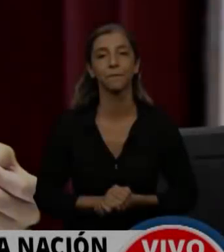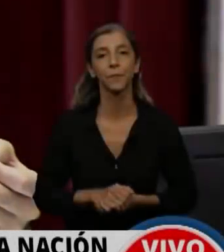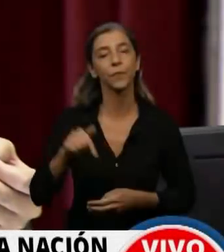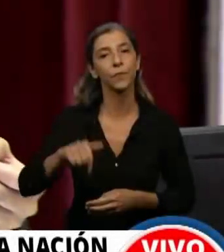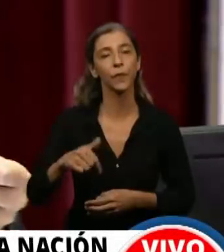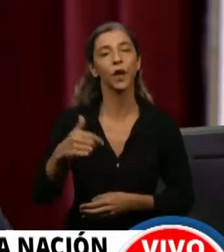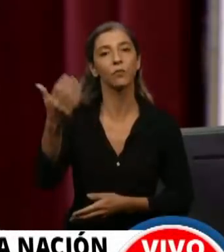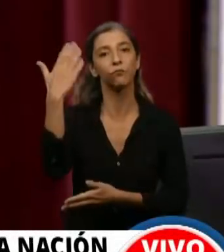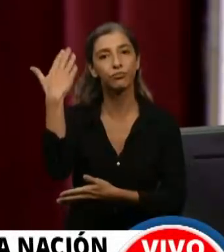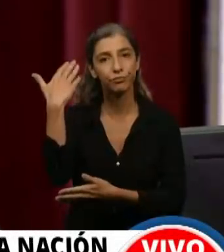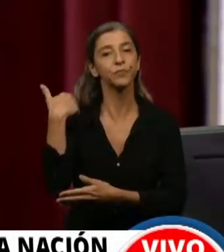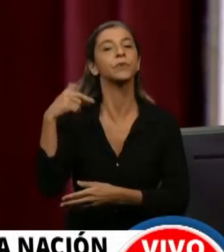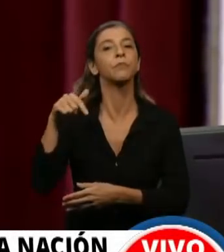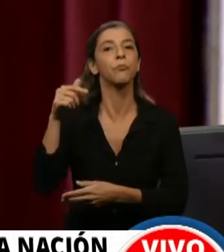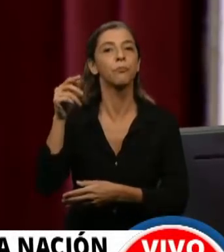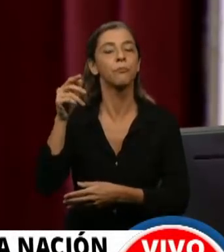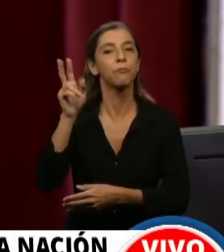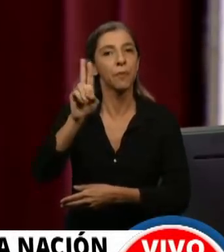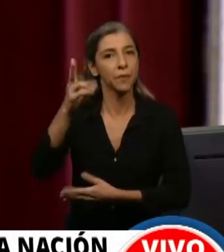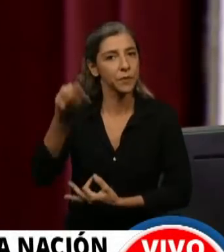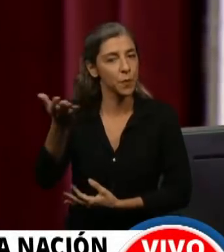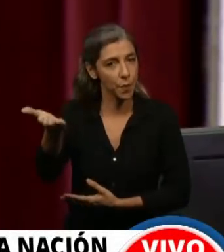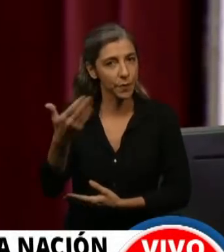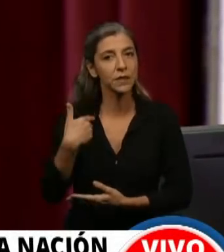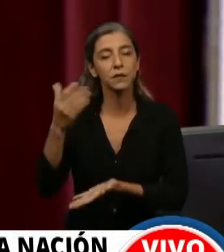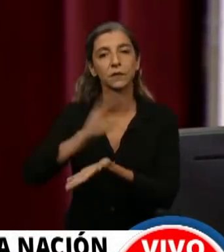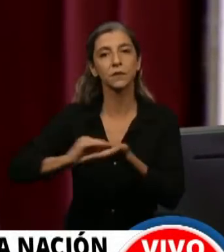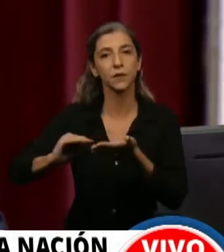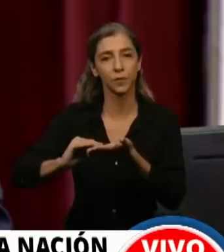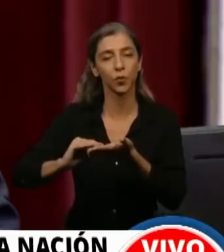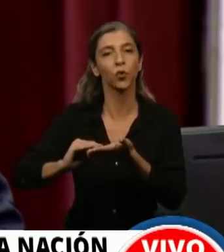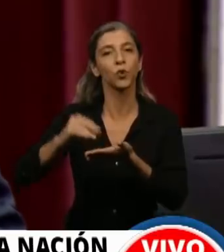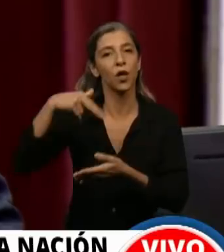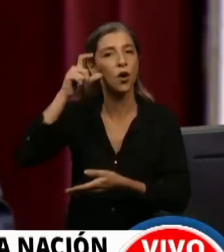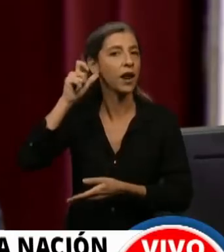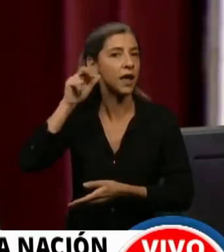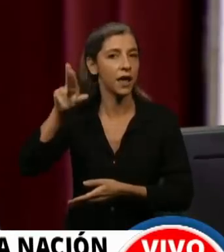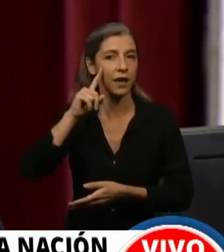En el uso de la palabra para una cuestión de privilegio, el señor diputado Mario Negri.